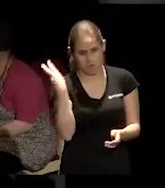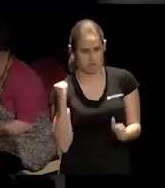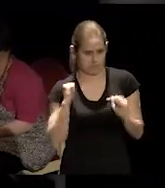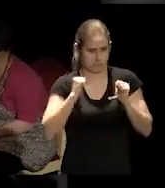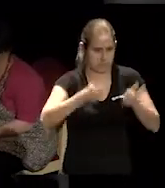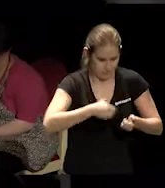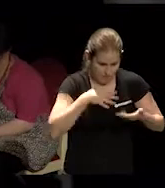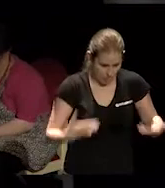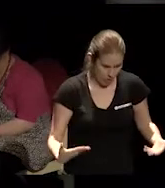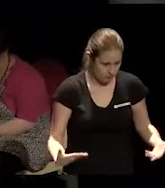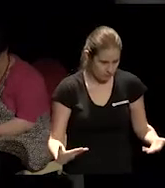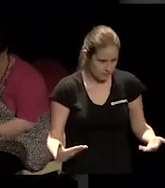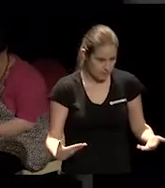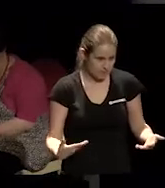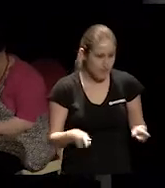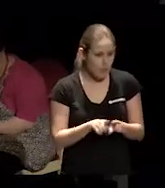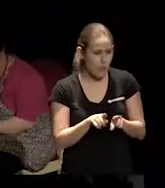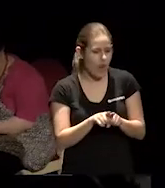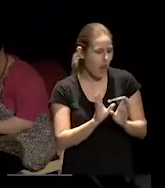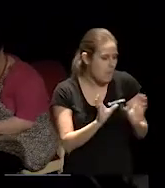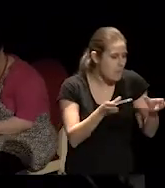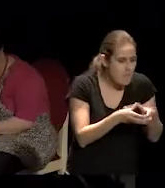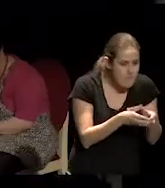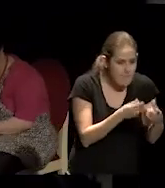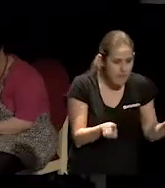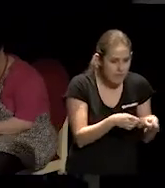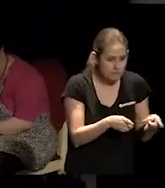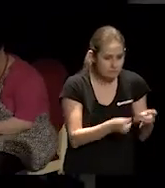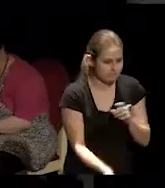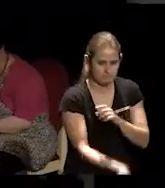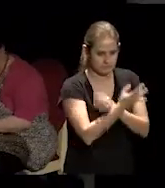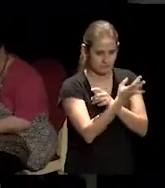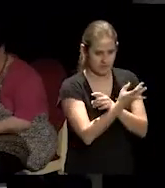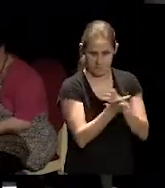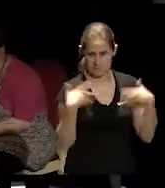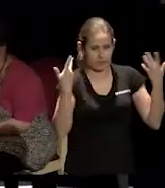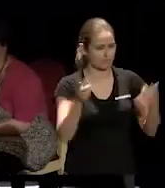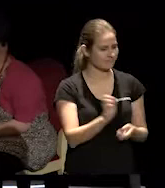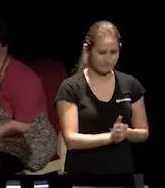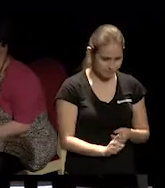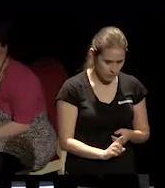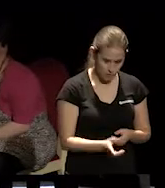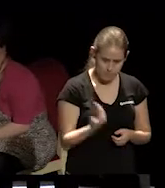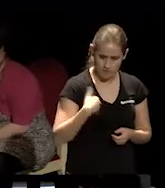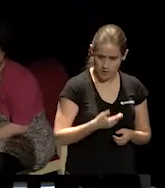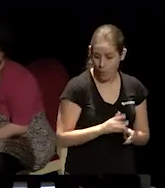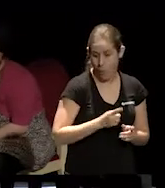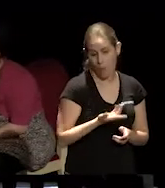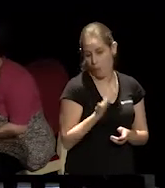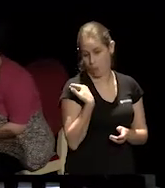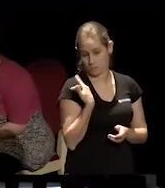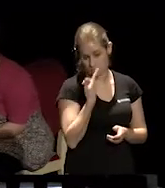en el que de repente se ha creado una banda, ¿no? De repente no. Fue en el último año cuando la cosa fue